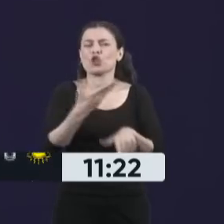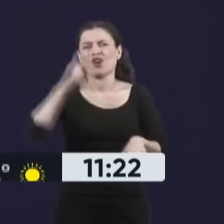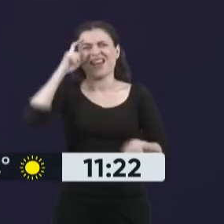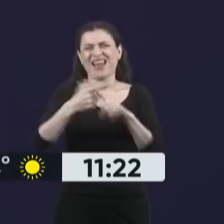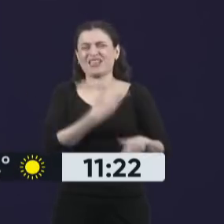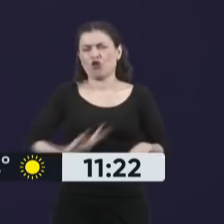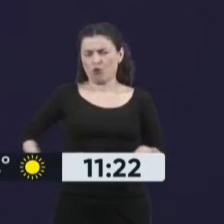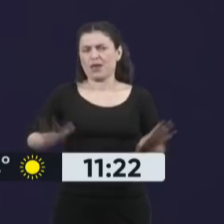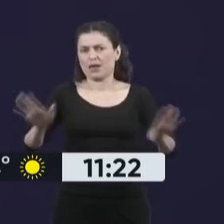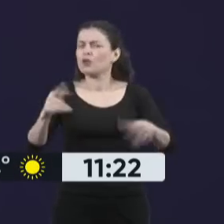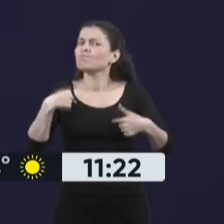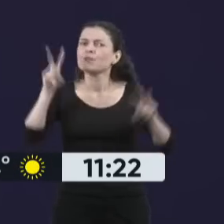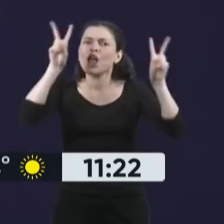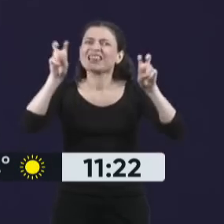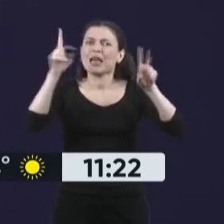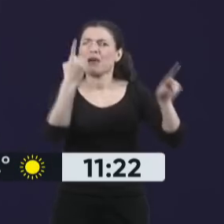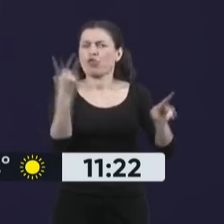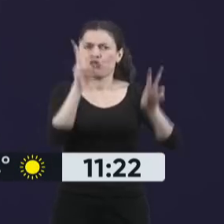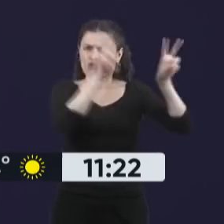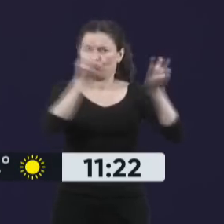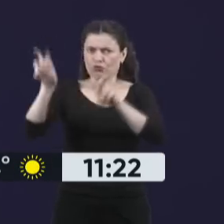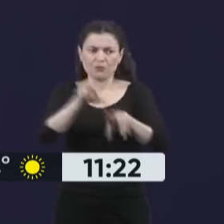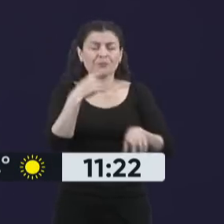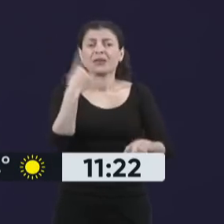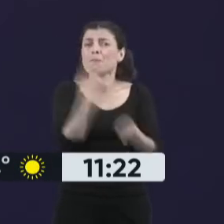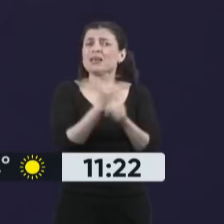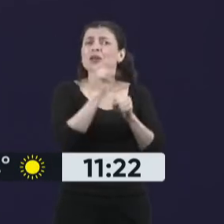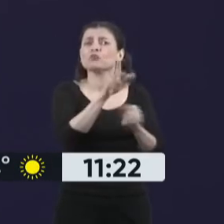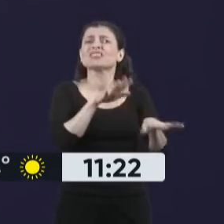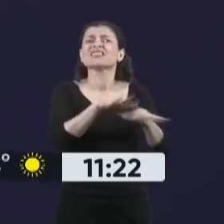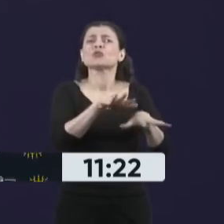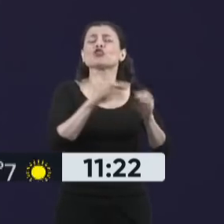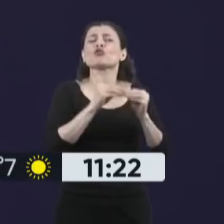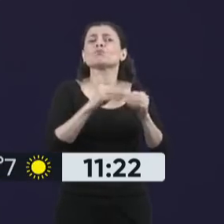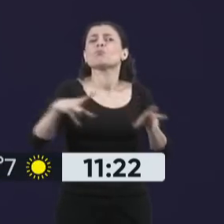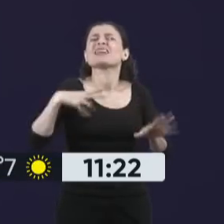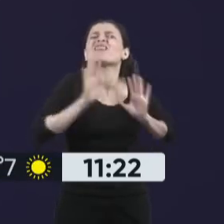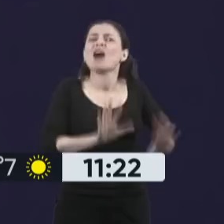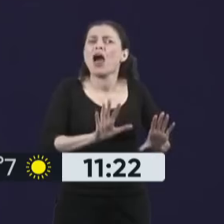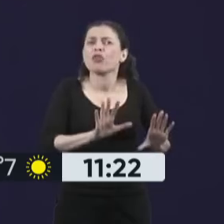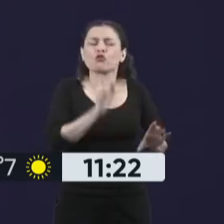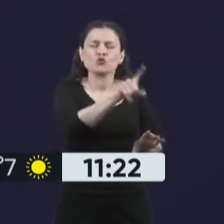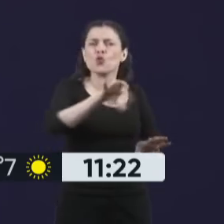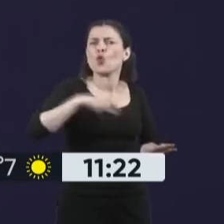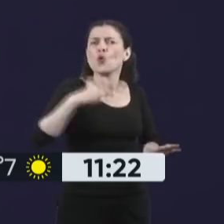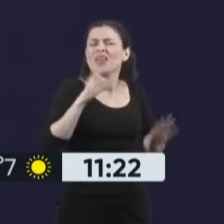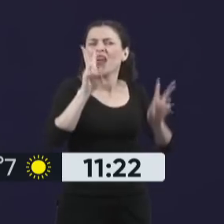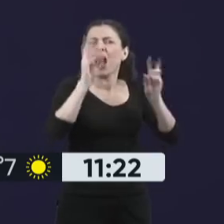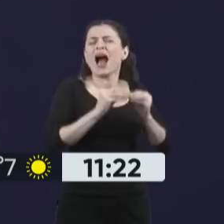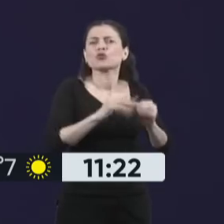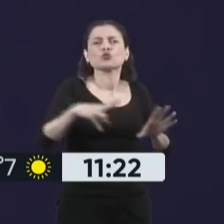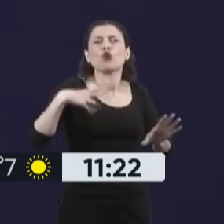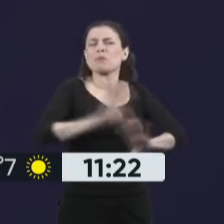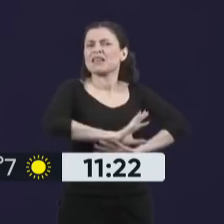que lo que le haya ocurrido, lo terrible que le haya ocurrido en términos personales a la señorita Yáñez,